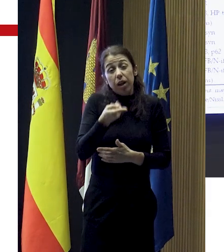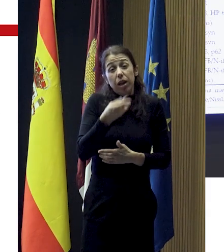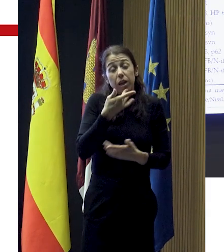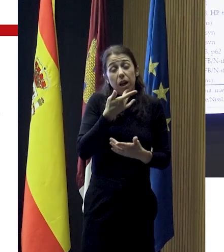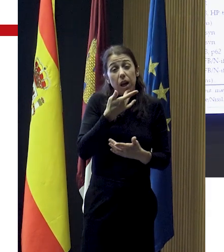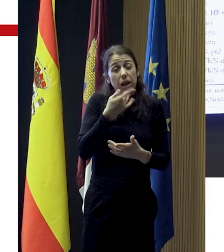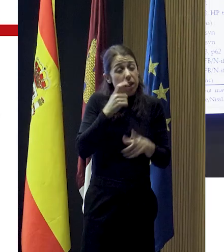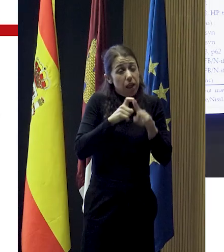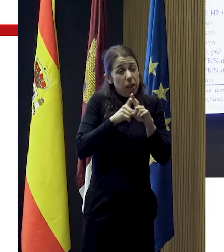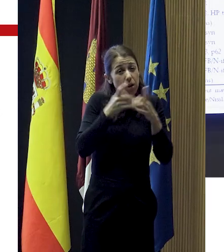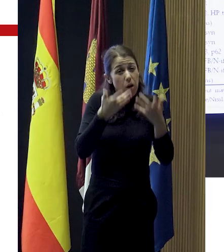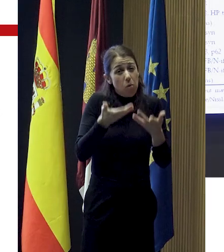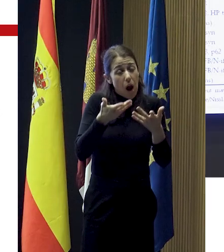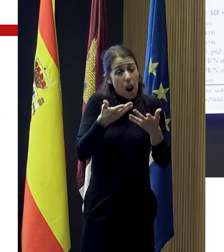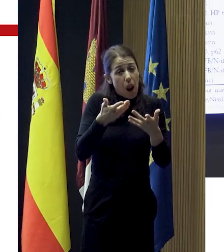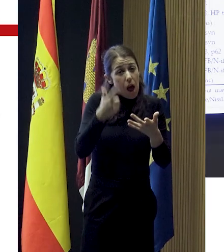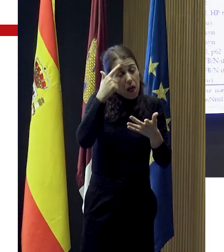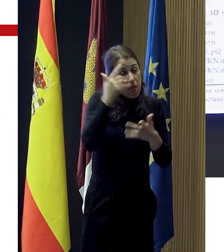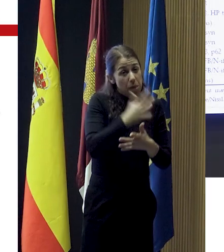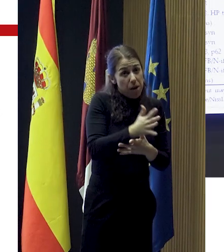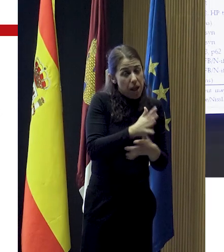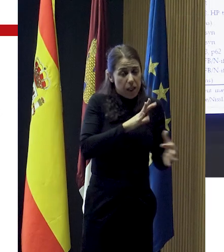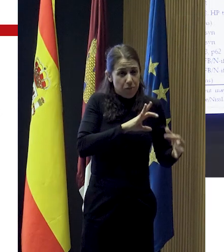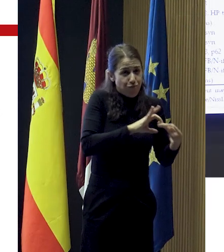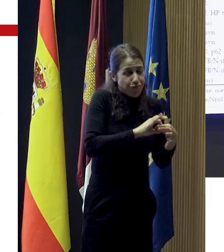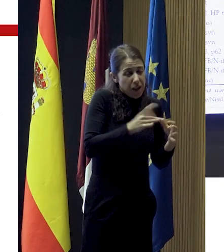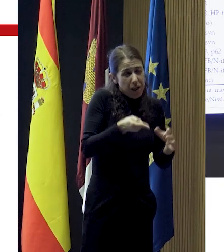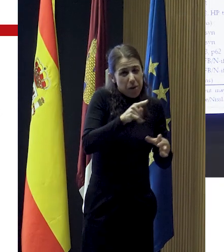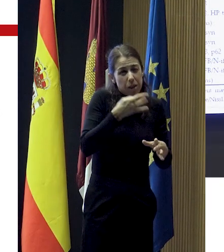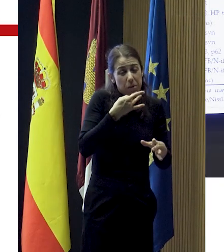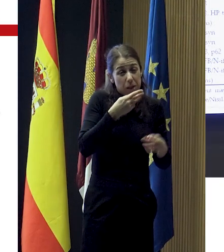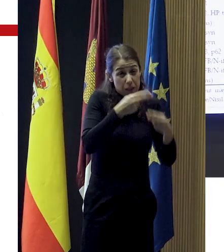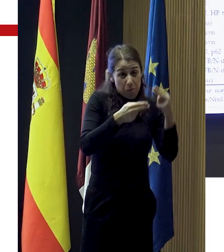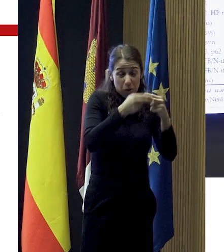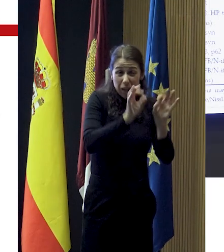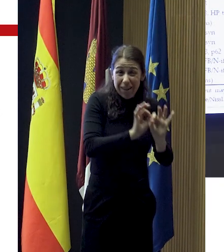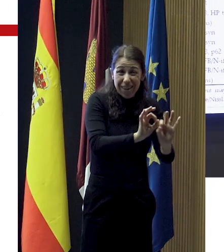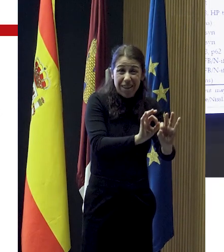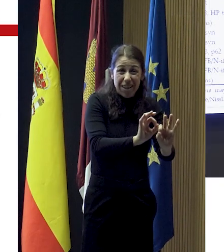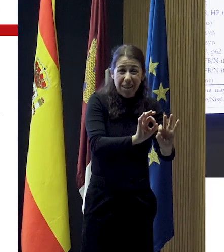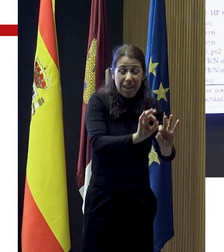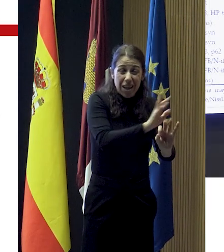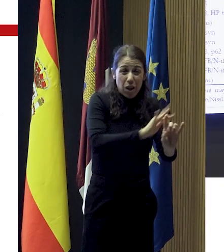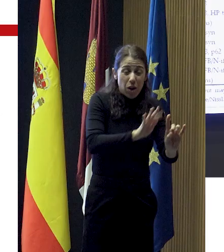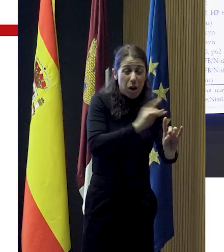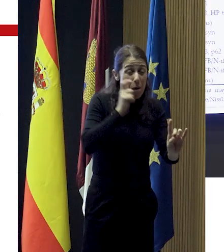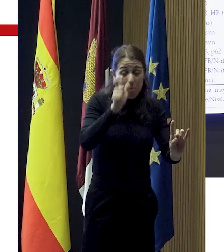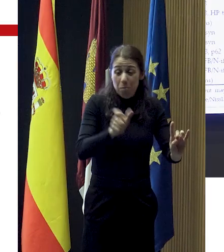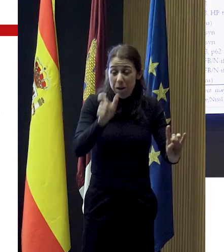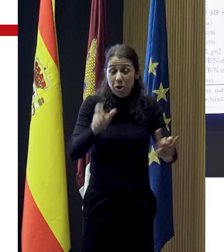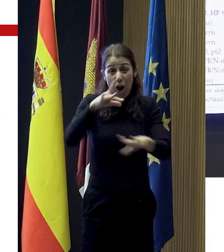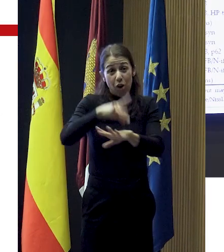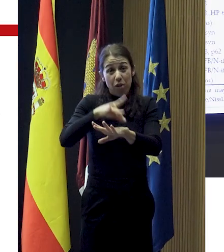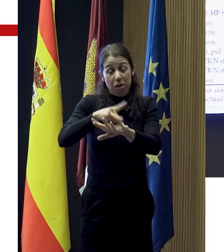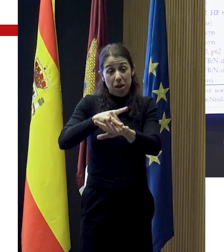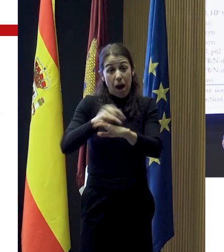esta es muy característica de la demencia con cuerpos de Levy. Y también esta proteína se encuentra en aquellos pacientes que tienen enfermedad